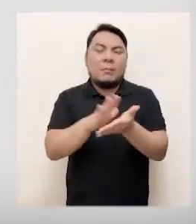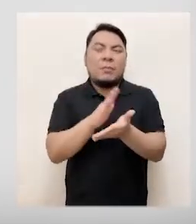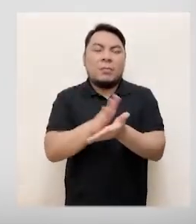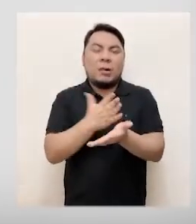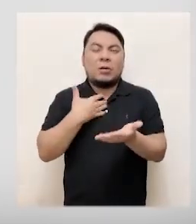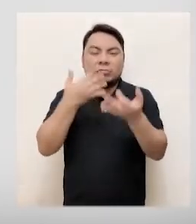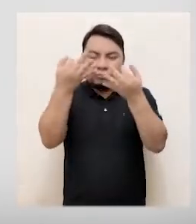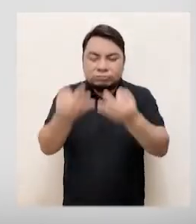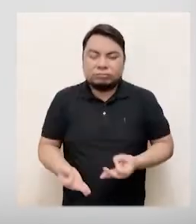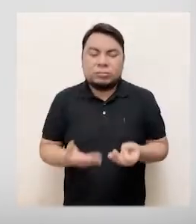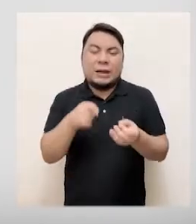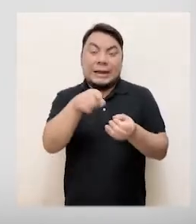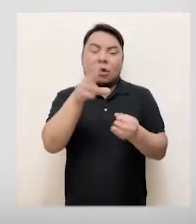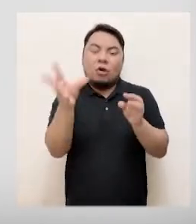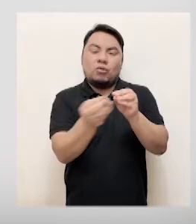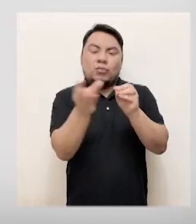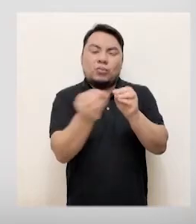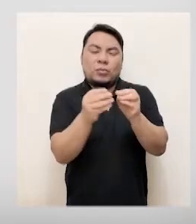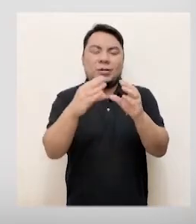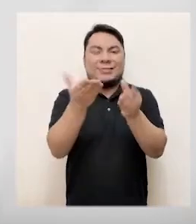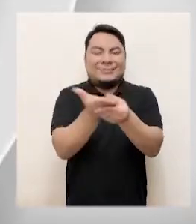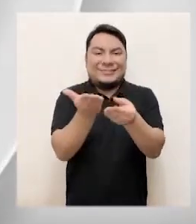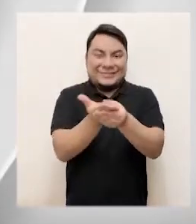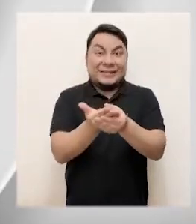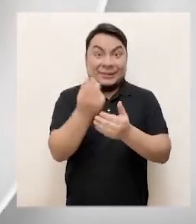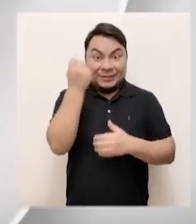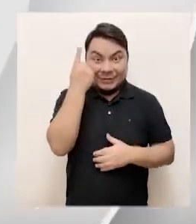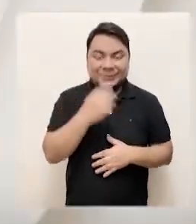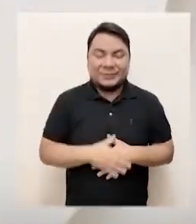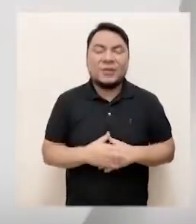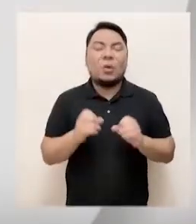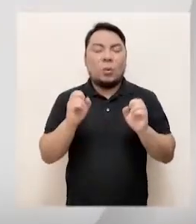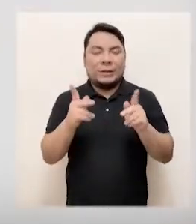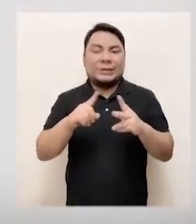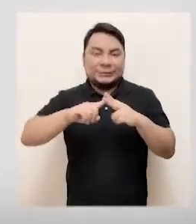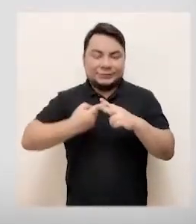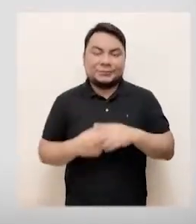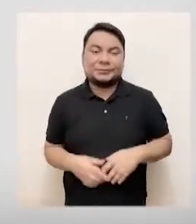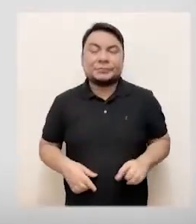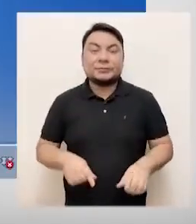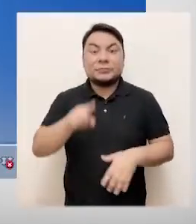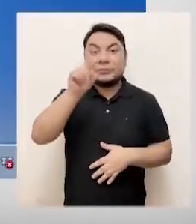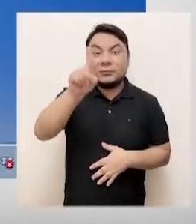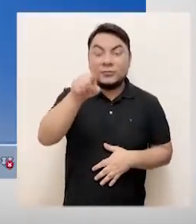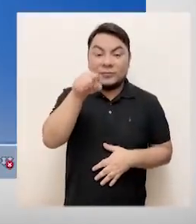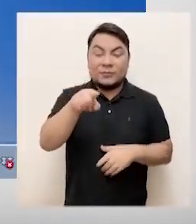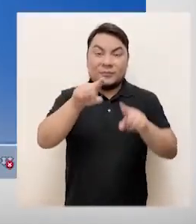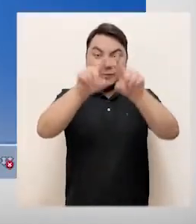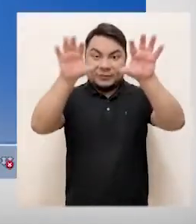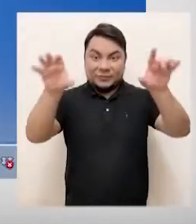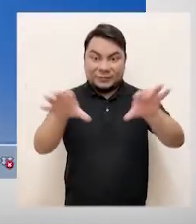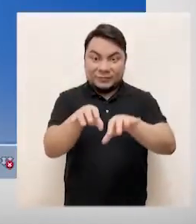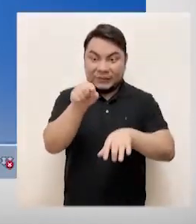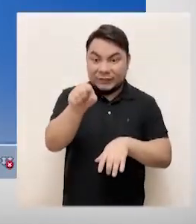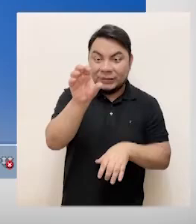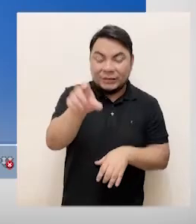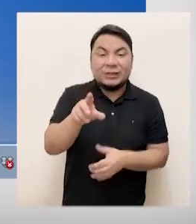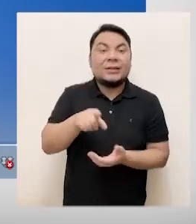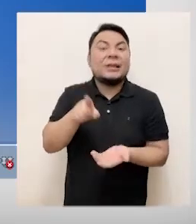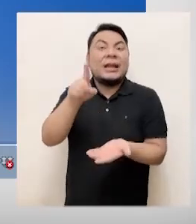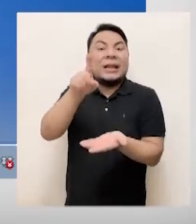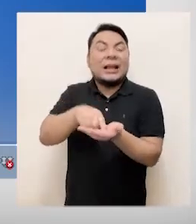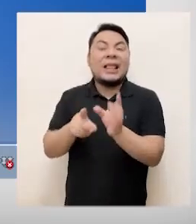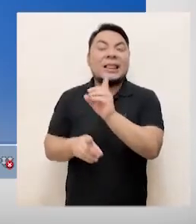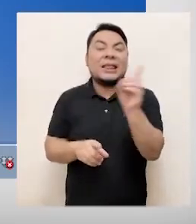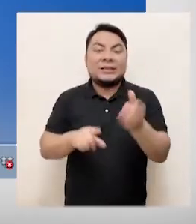documentos de texto u hojas de cálculo. Ahora sí, iniciemos. 1. En el escritorio,